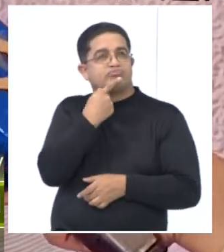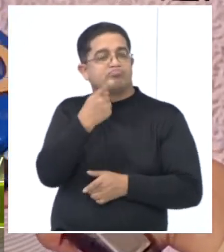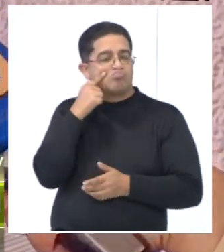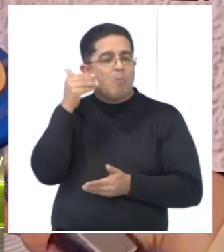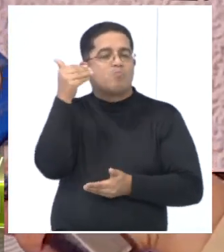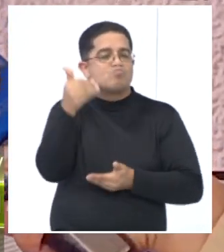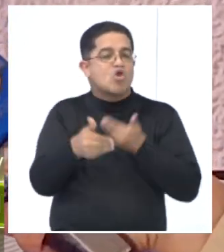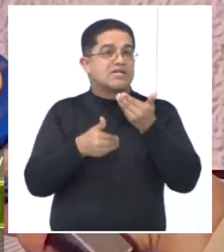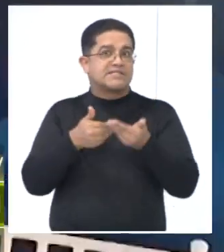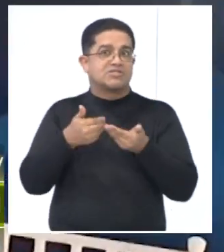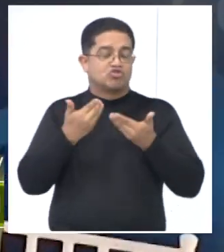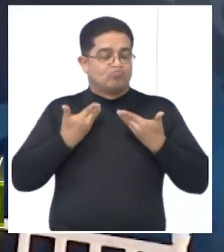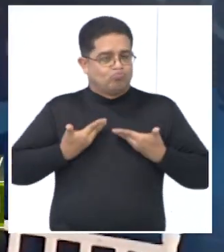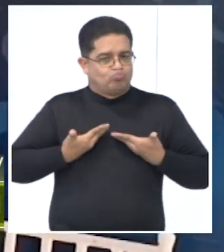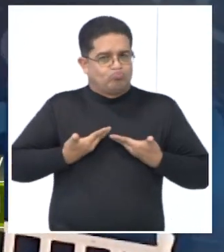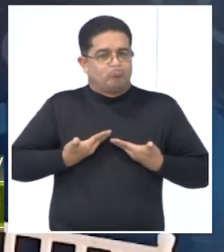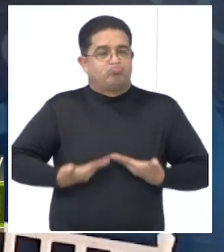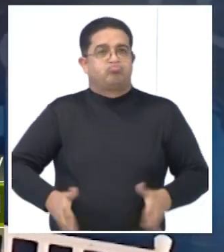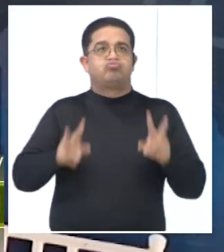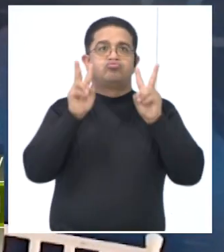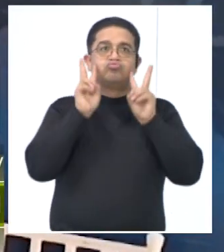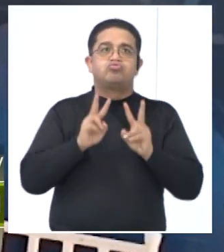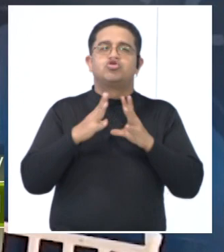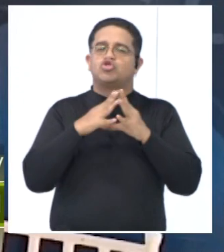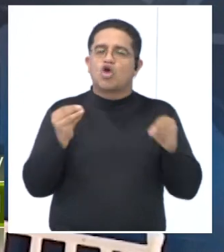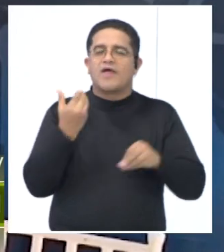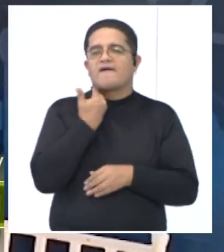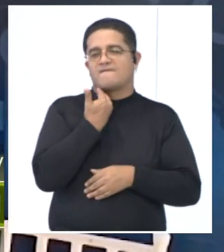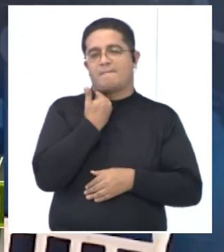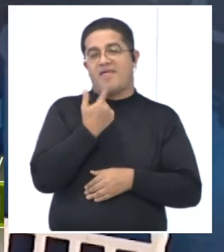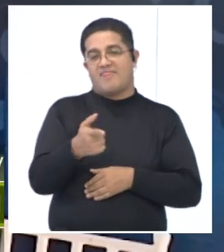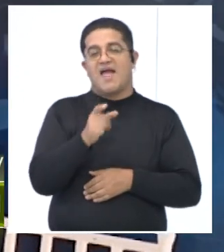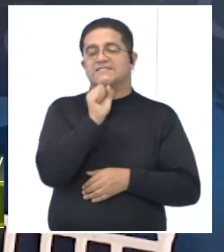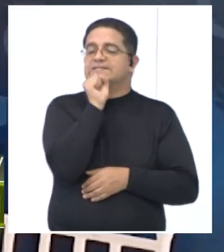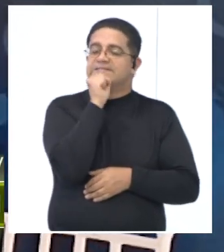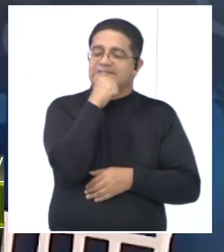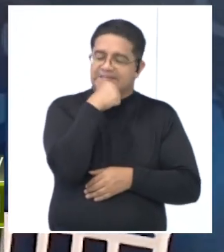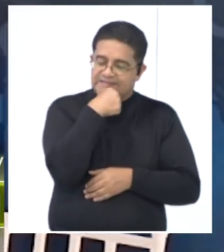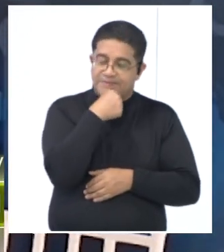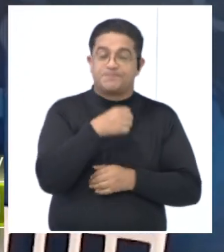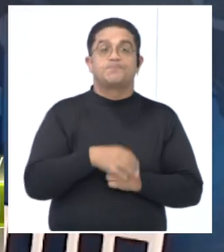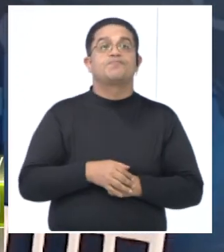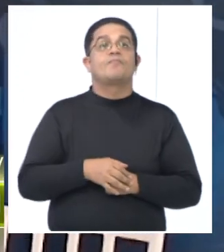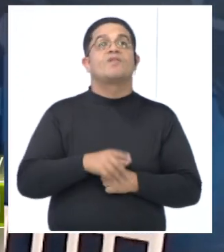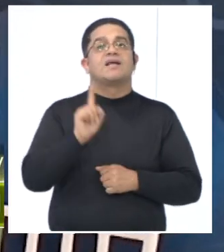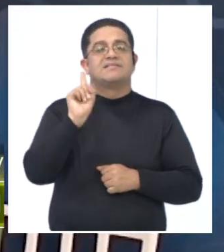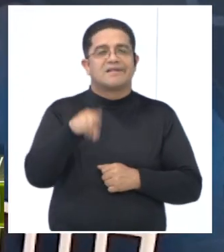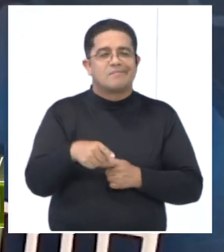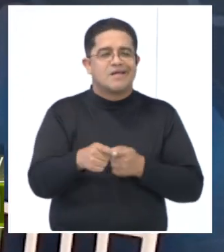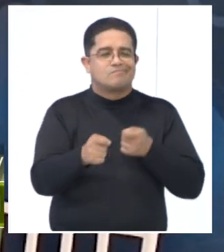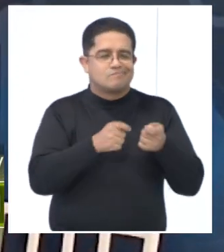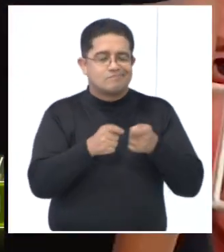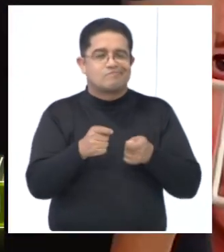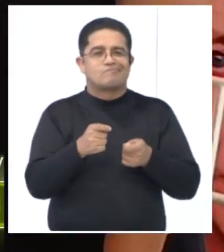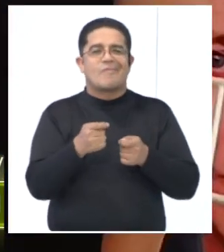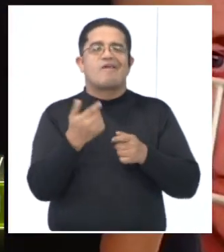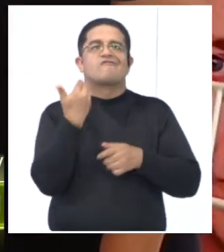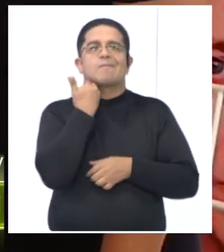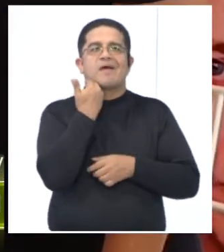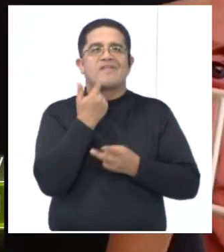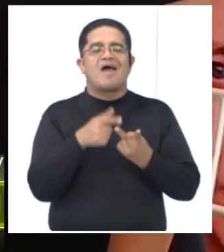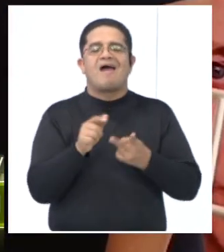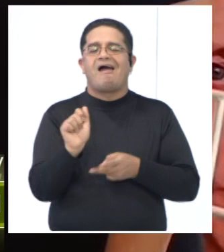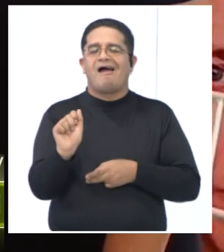de curación de todas las enfermedades crónicas, degenerativas y agudas de los pacientes. Manejamos enfermedades como artritis,